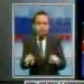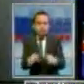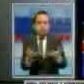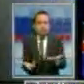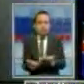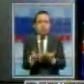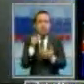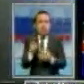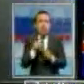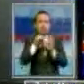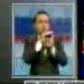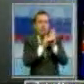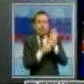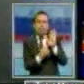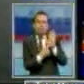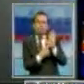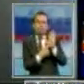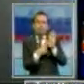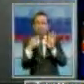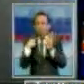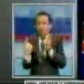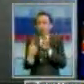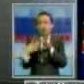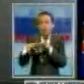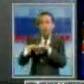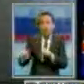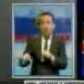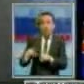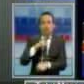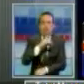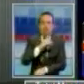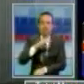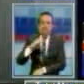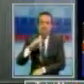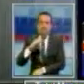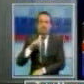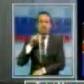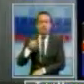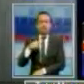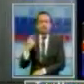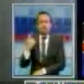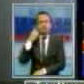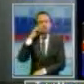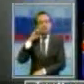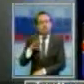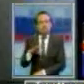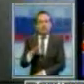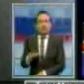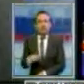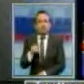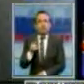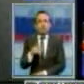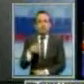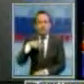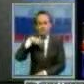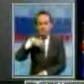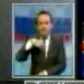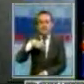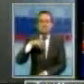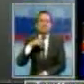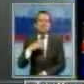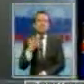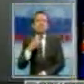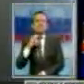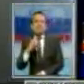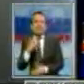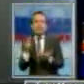en función de un programa que nos pusimos de acuerdo. No lo tienen claro, ¿vale? Desde la DC, yo creo que gran parte de los socios sí. Desde la DC al PC nos pusimos de acuerdo en una reforma a la